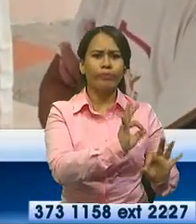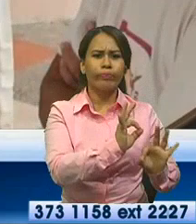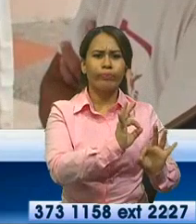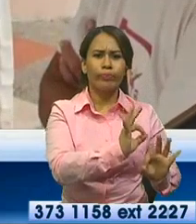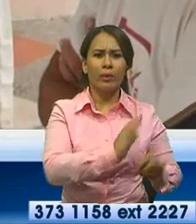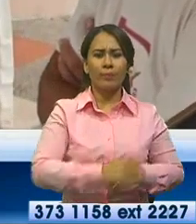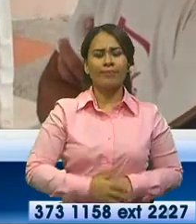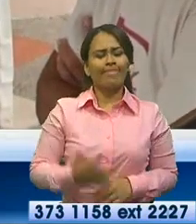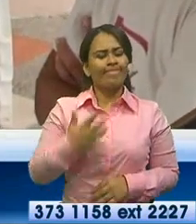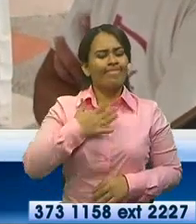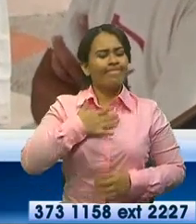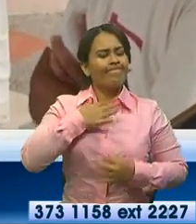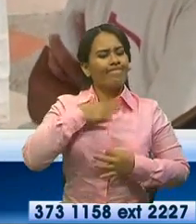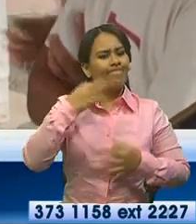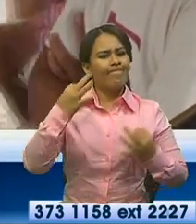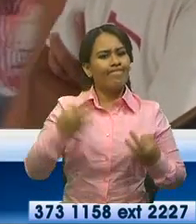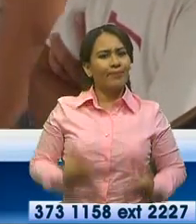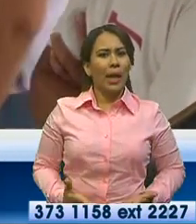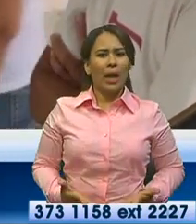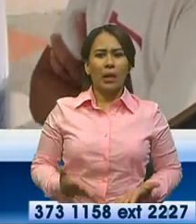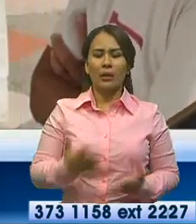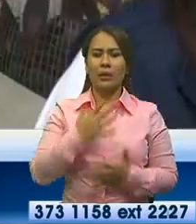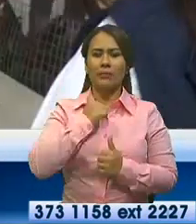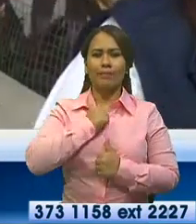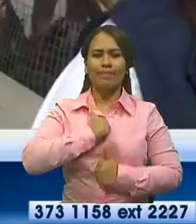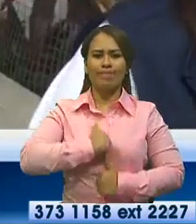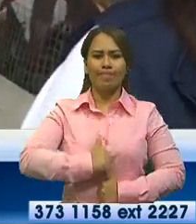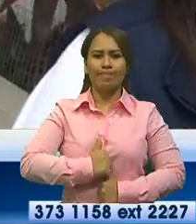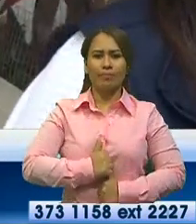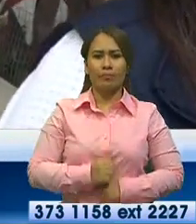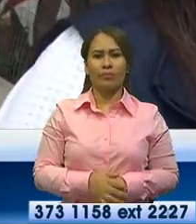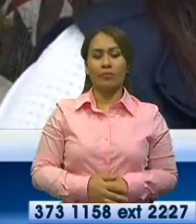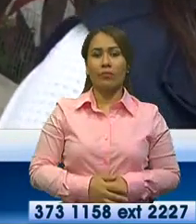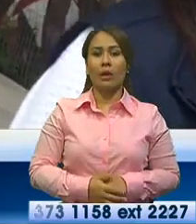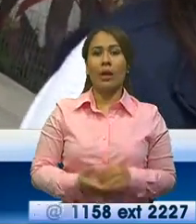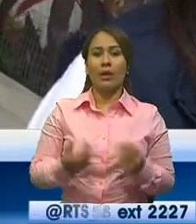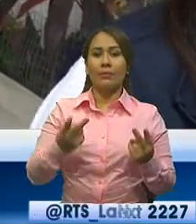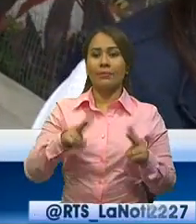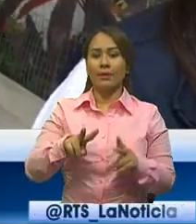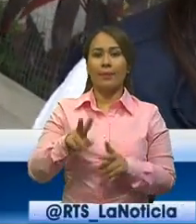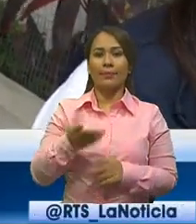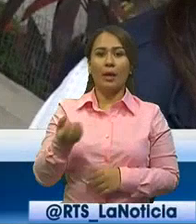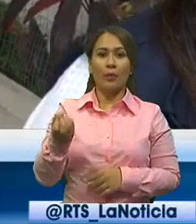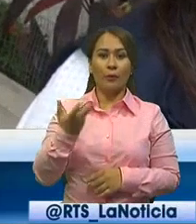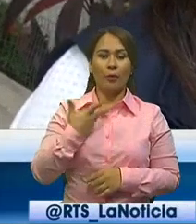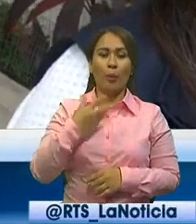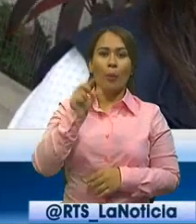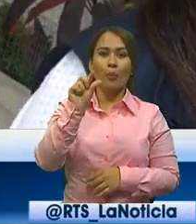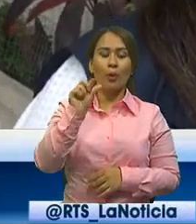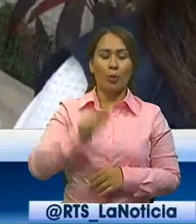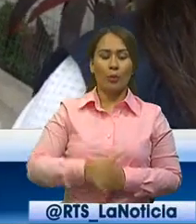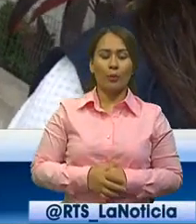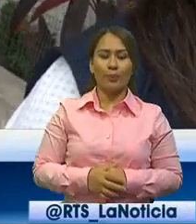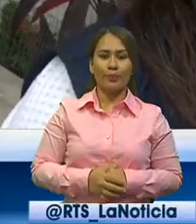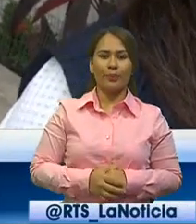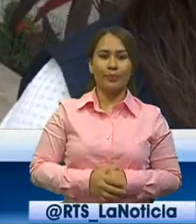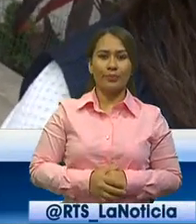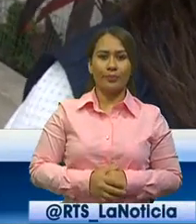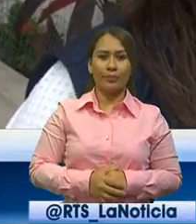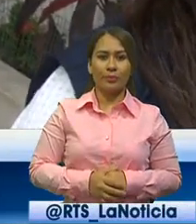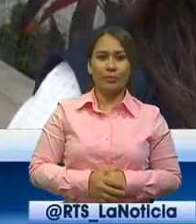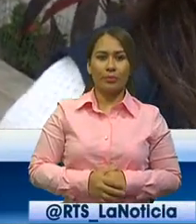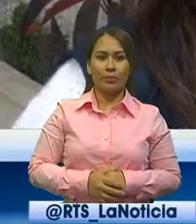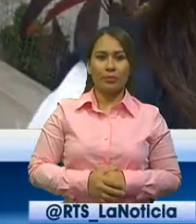Es una pérdida irremediable con el chico. Lo que me indicaban que parece que hubo un poquito